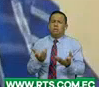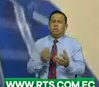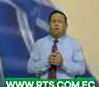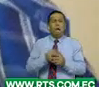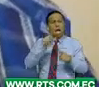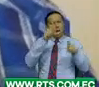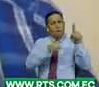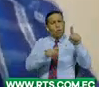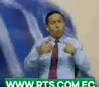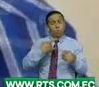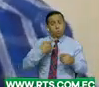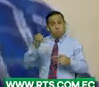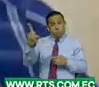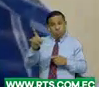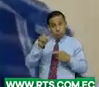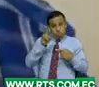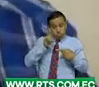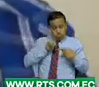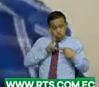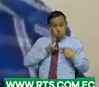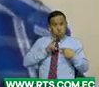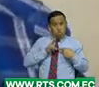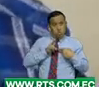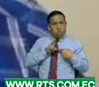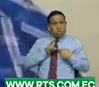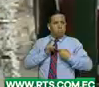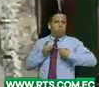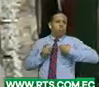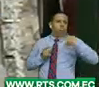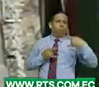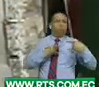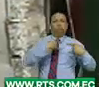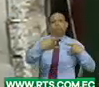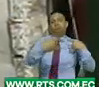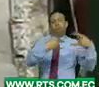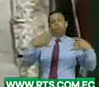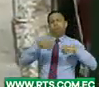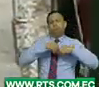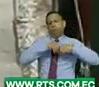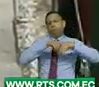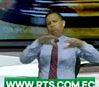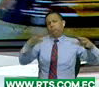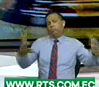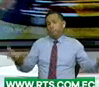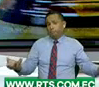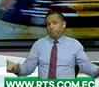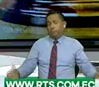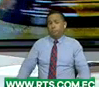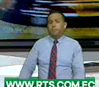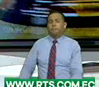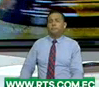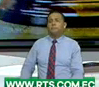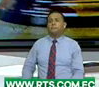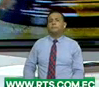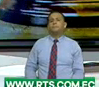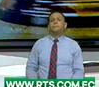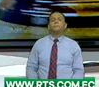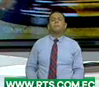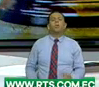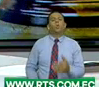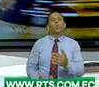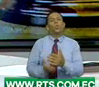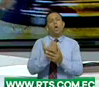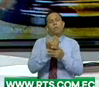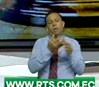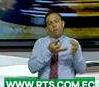contagia nos va dañando a toda una sociedad informó adriana peralta en una nueva etapa de la audiencia